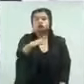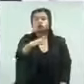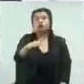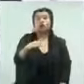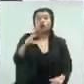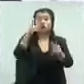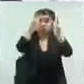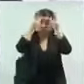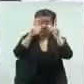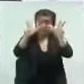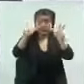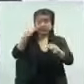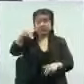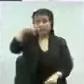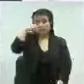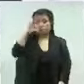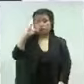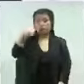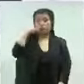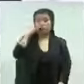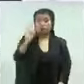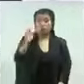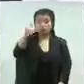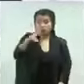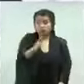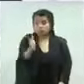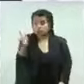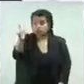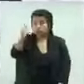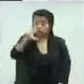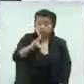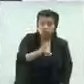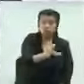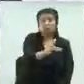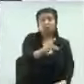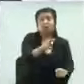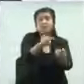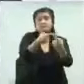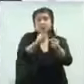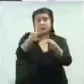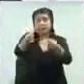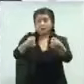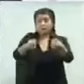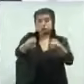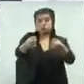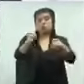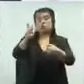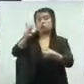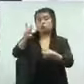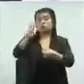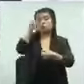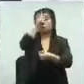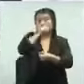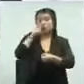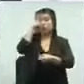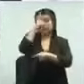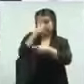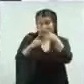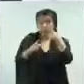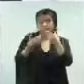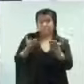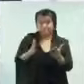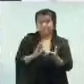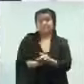Antonio Suchitepeques y salgo otra vez a la ruta, pero esa vuelta para el transporte pesado es de 2 horas y media, si bien nos va, porque